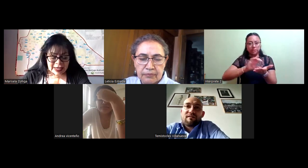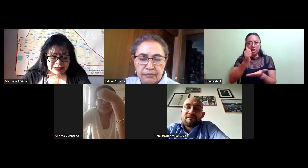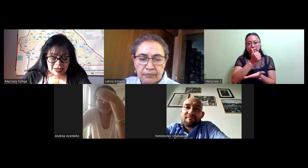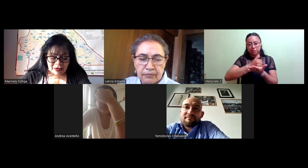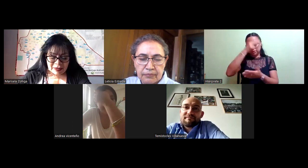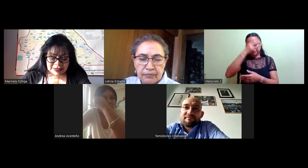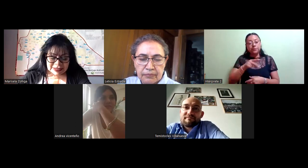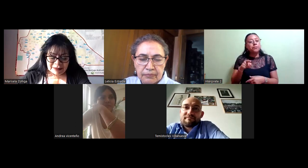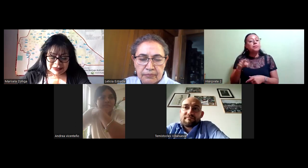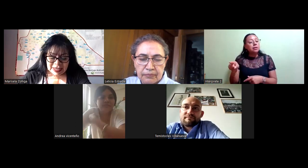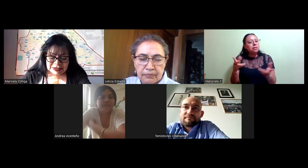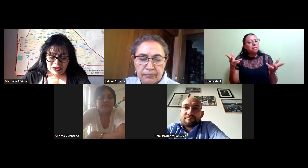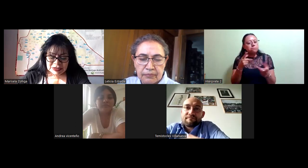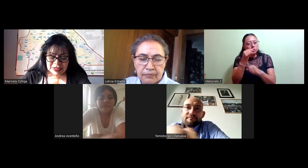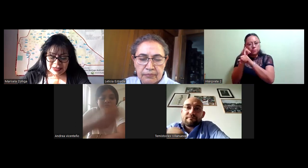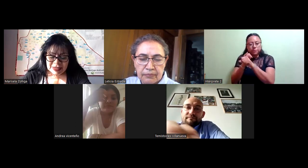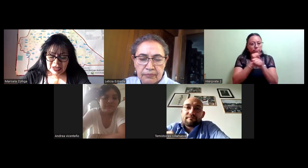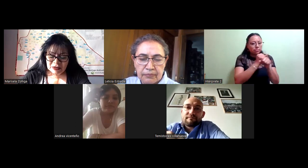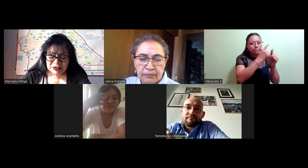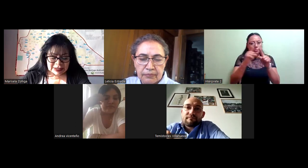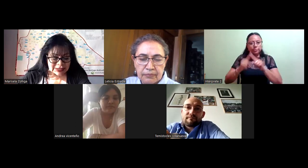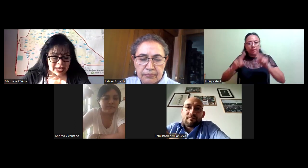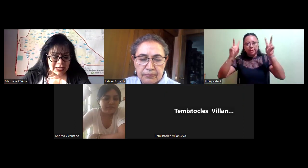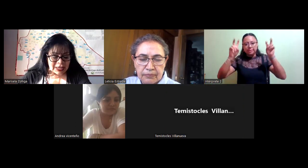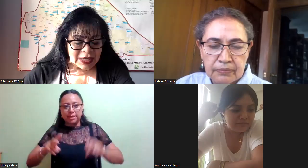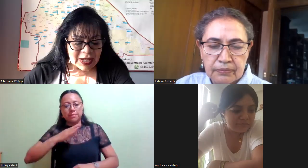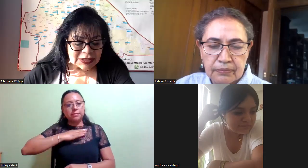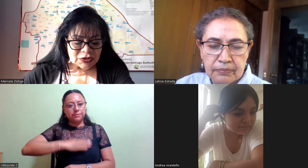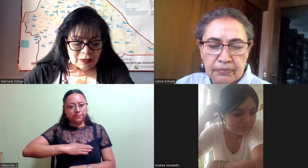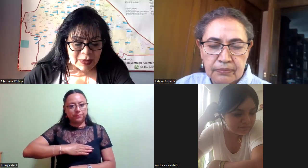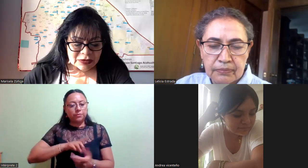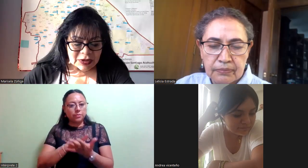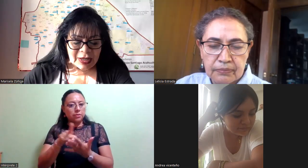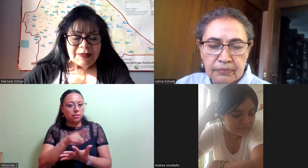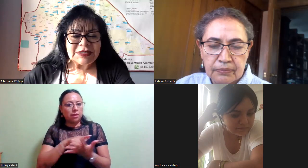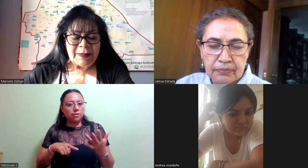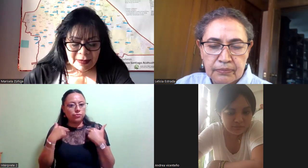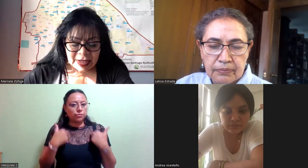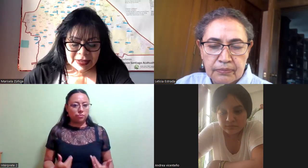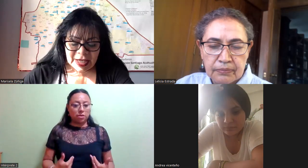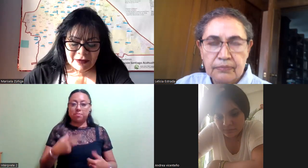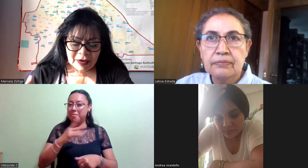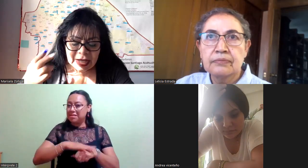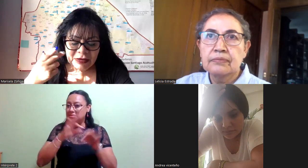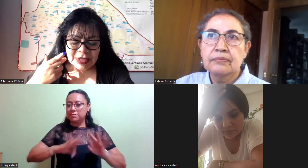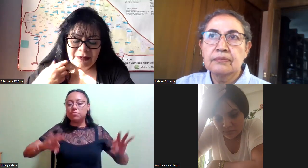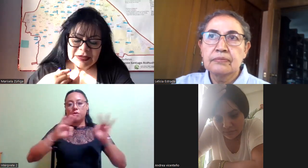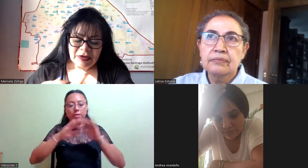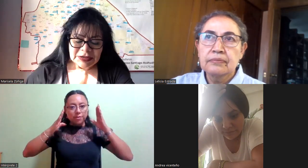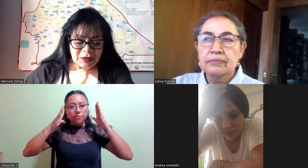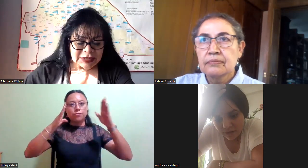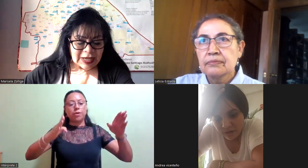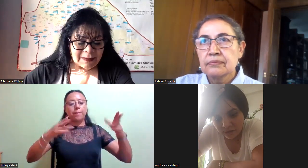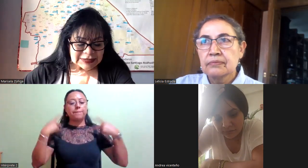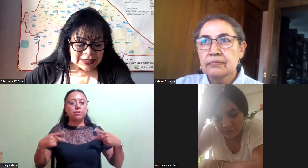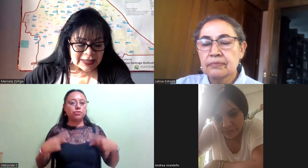Ha realizado diversas investigaciones en temas de justicia y derechos humanos, principalmente enfocados en